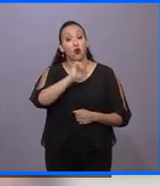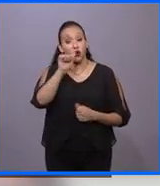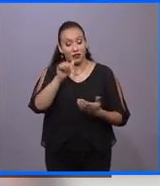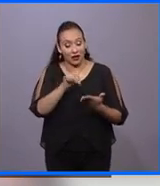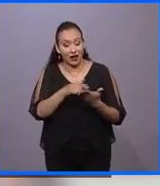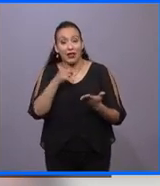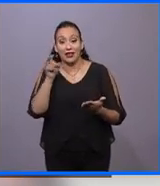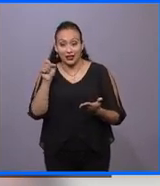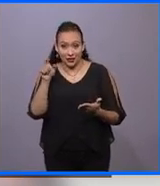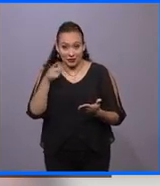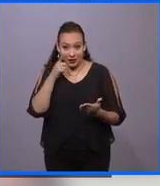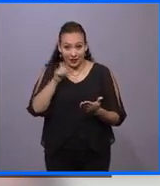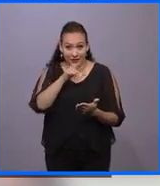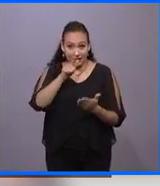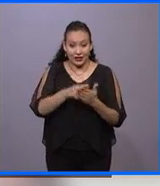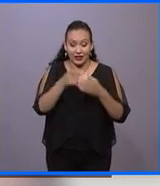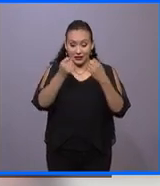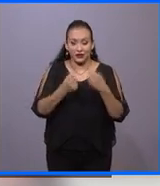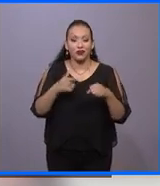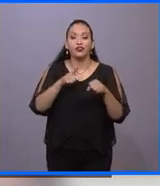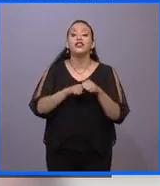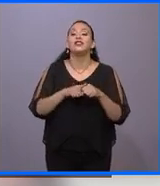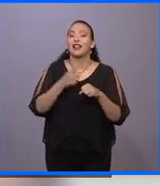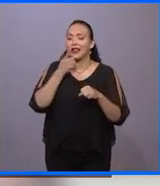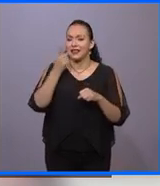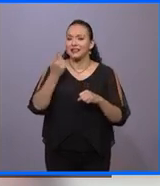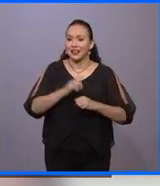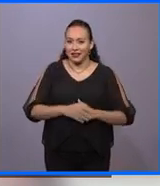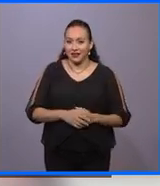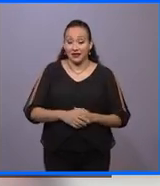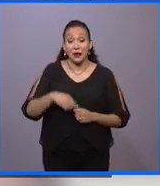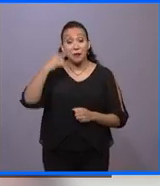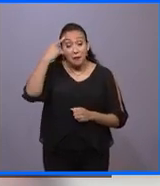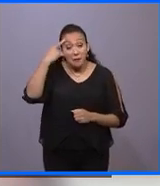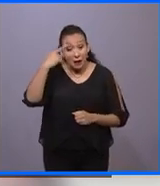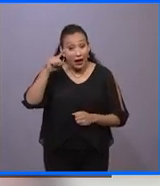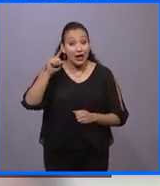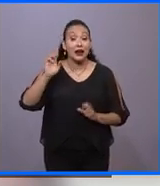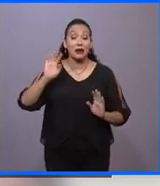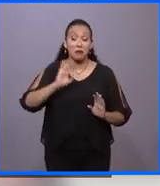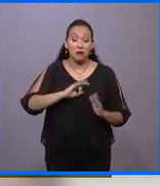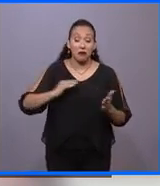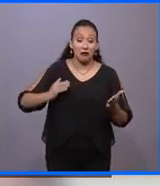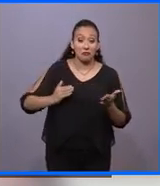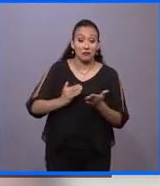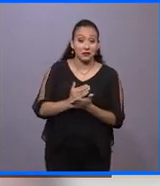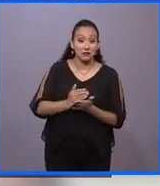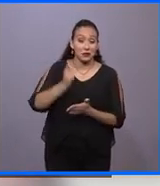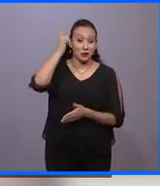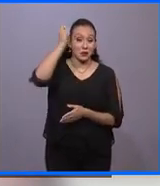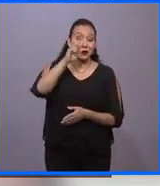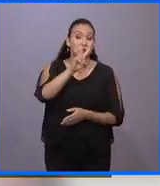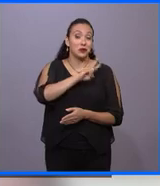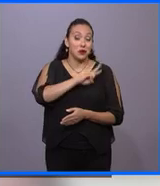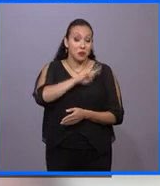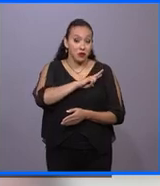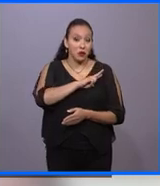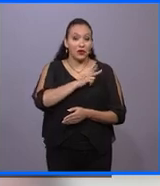que también tiene la ley del Seguro Social es que para que se tuviese derecho a la pensión de viudez, se exigía que por lo